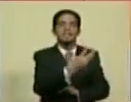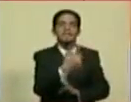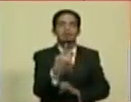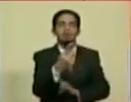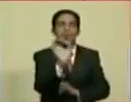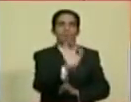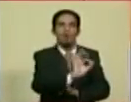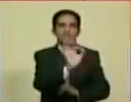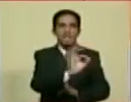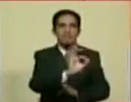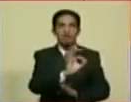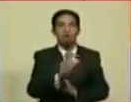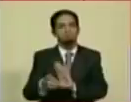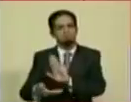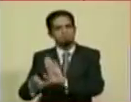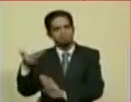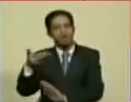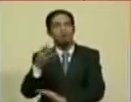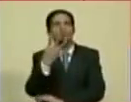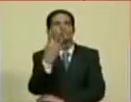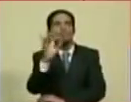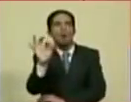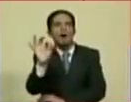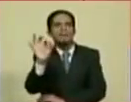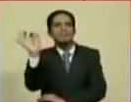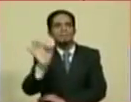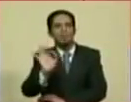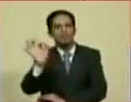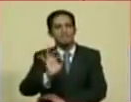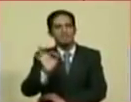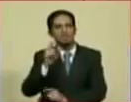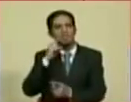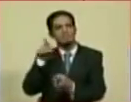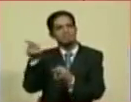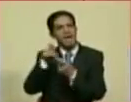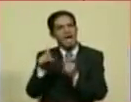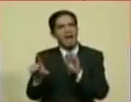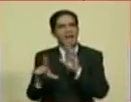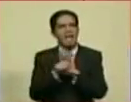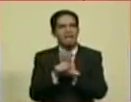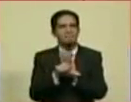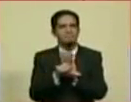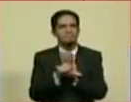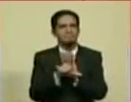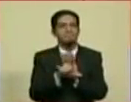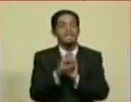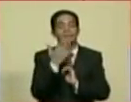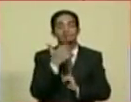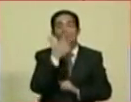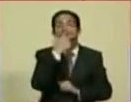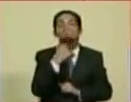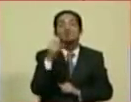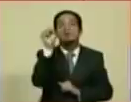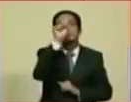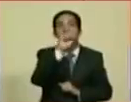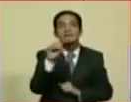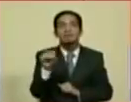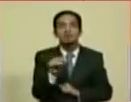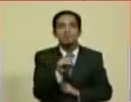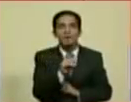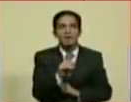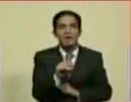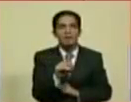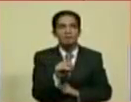al 40%, de tal manera de que ese dinero, los bolívares soberanos, no